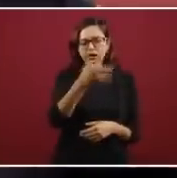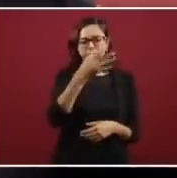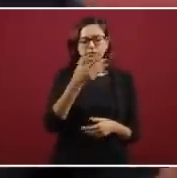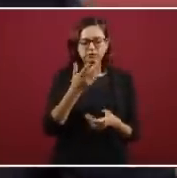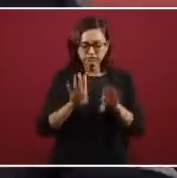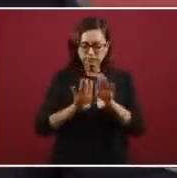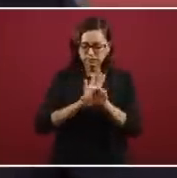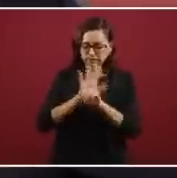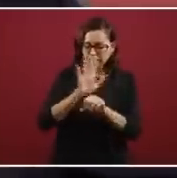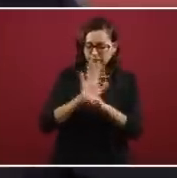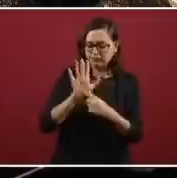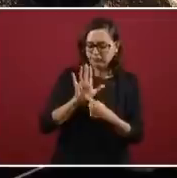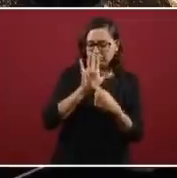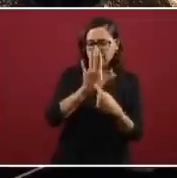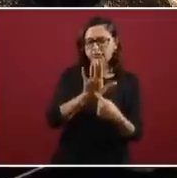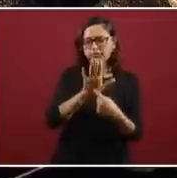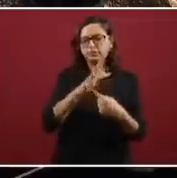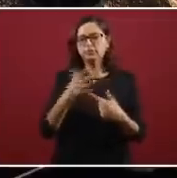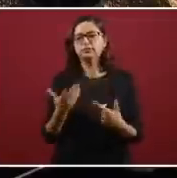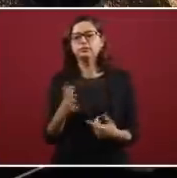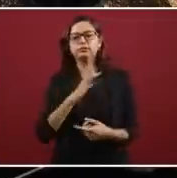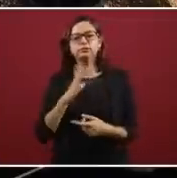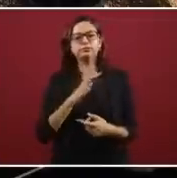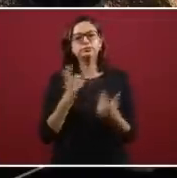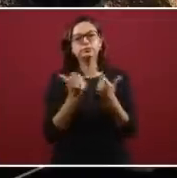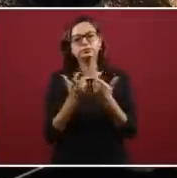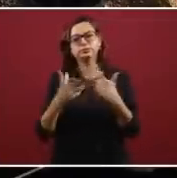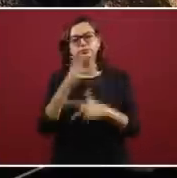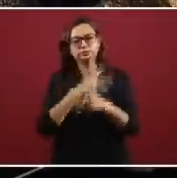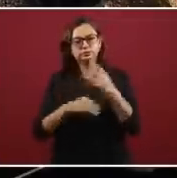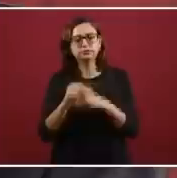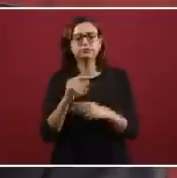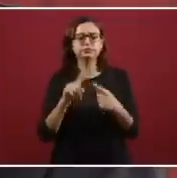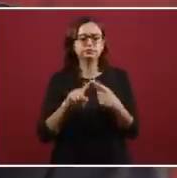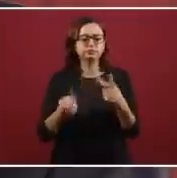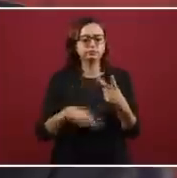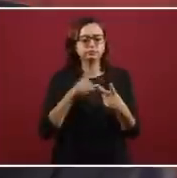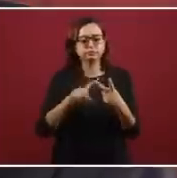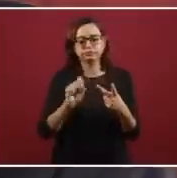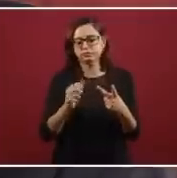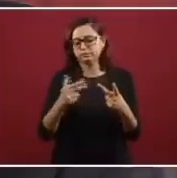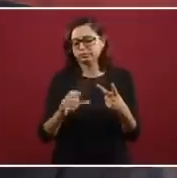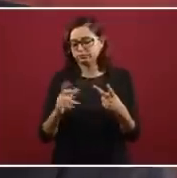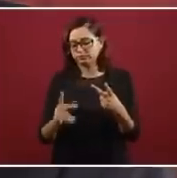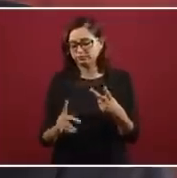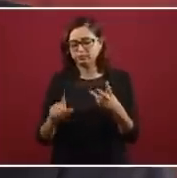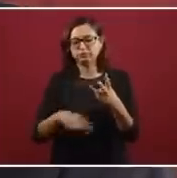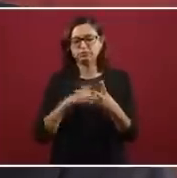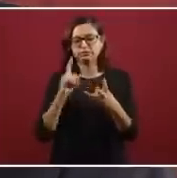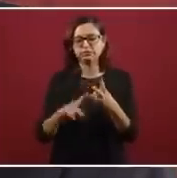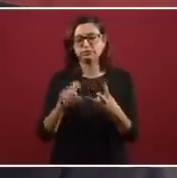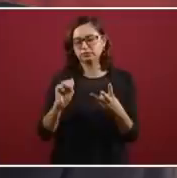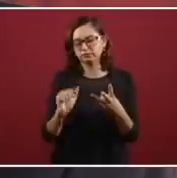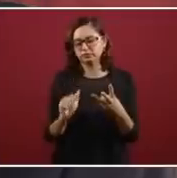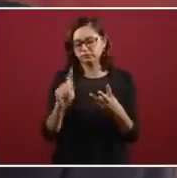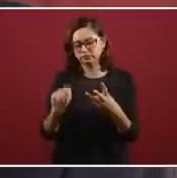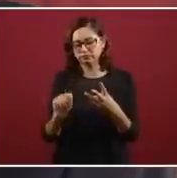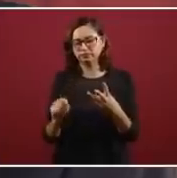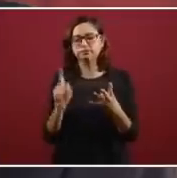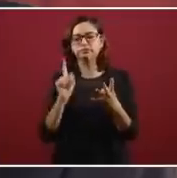que incluye a economía, hacienda, desde luego aduanas,